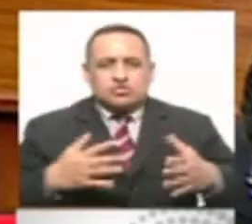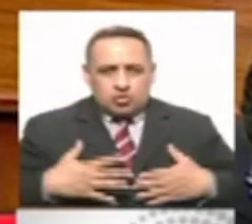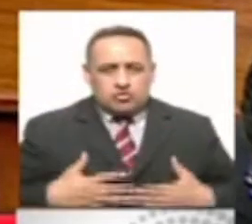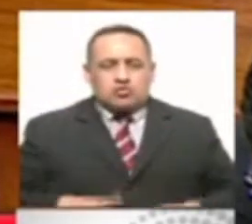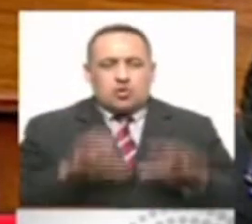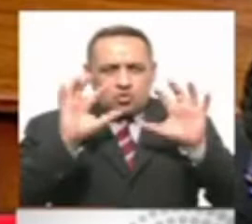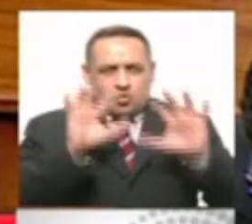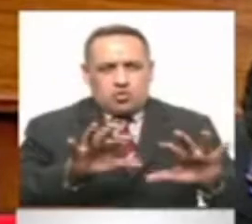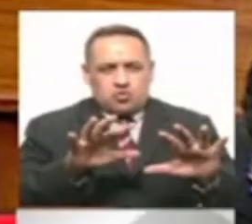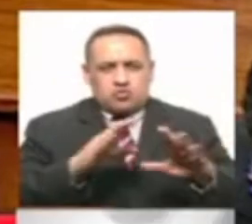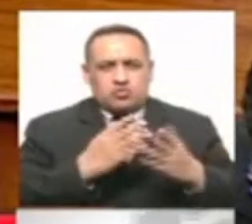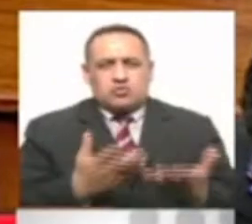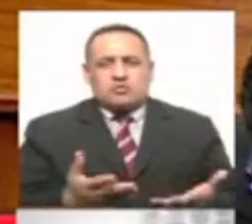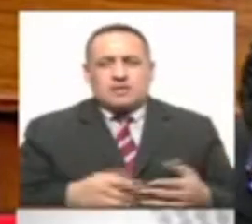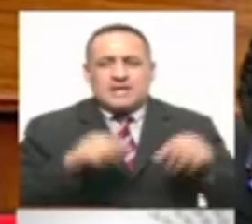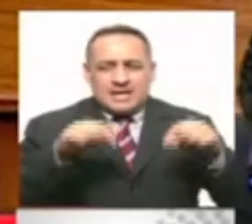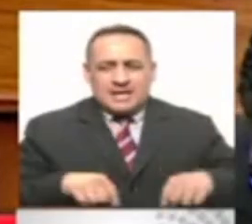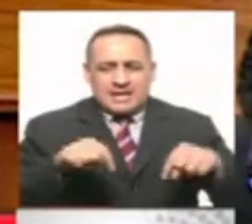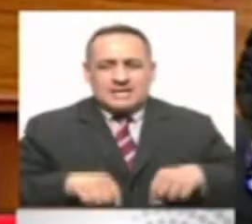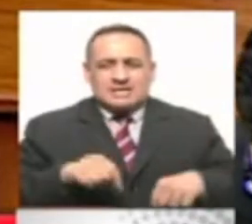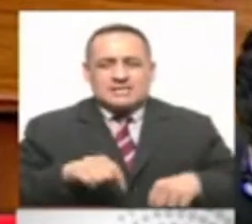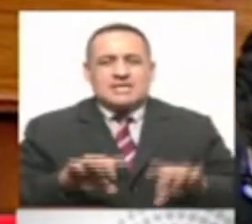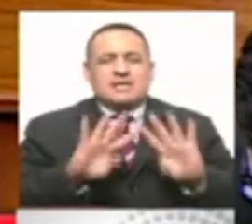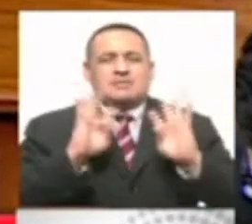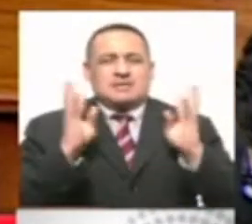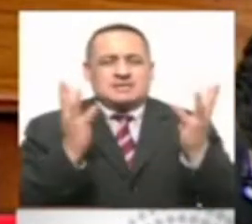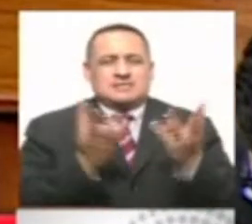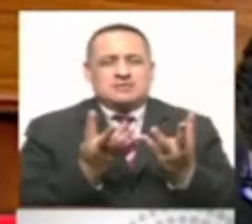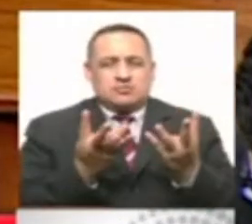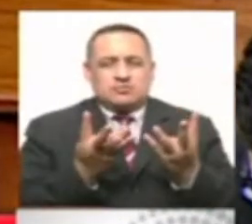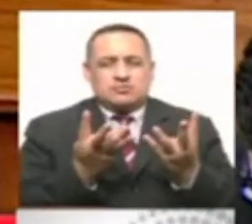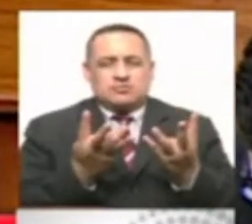nosotros. En este mismo hemiciclo